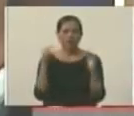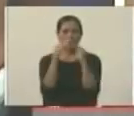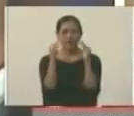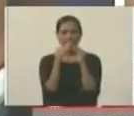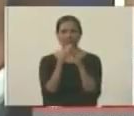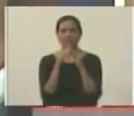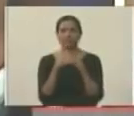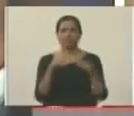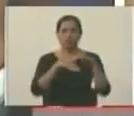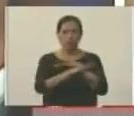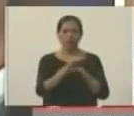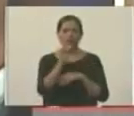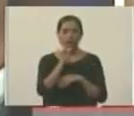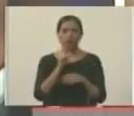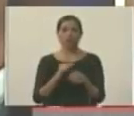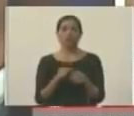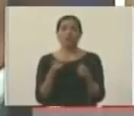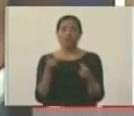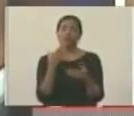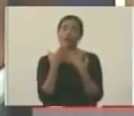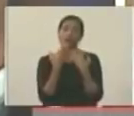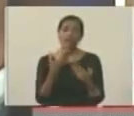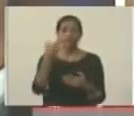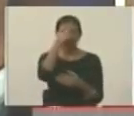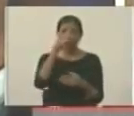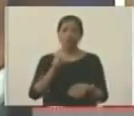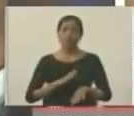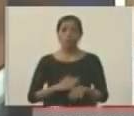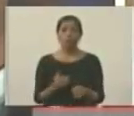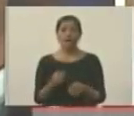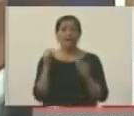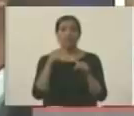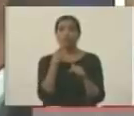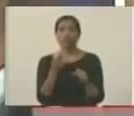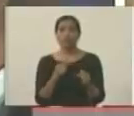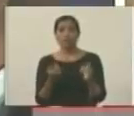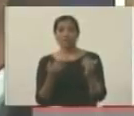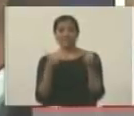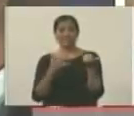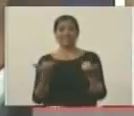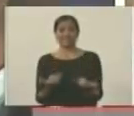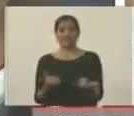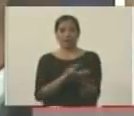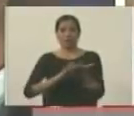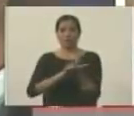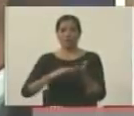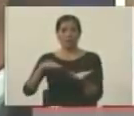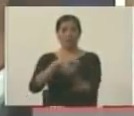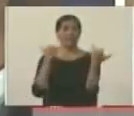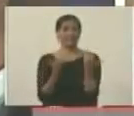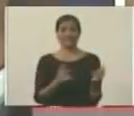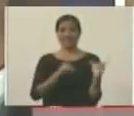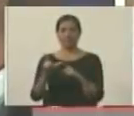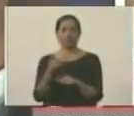agua. Y eso lo agradece el pueblo, presidente, porque aquí no se le ha dicho que superamos el problema, a nadie se le ha dicho.